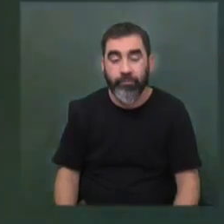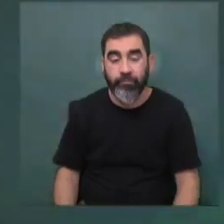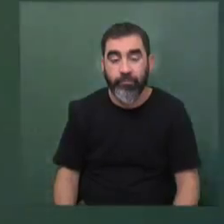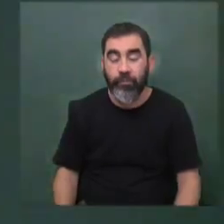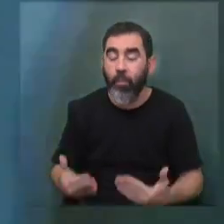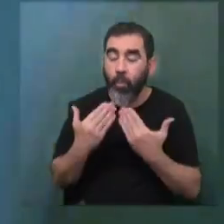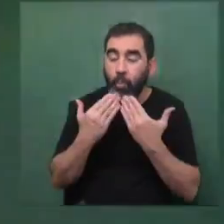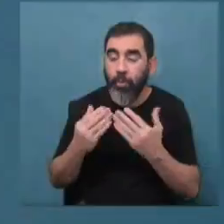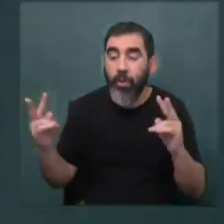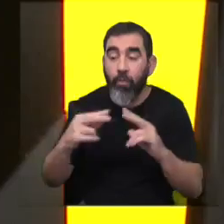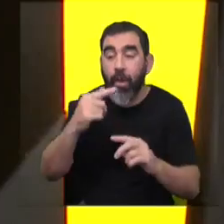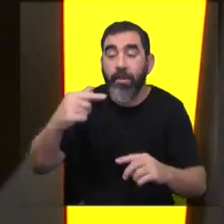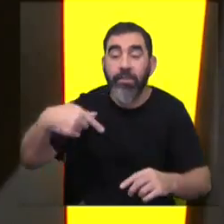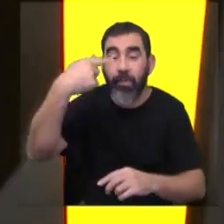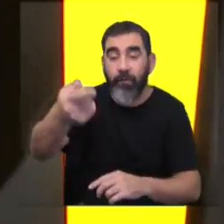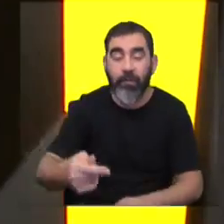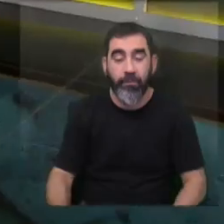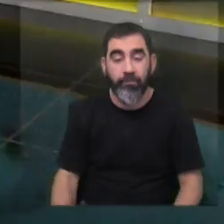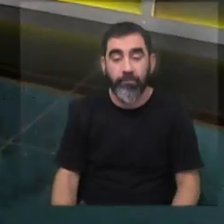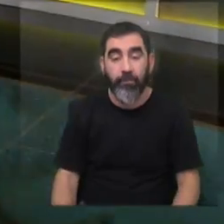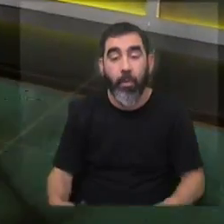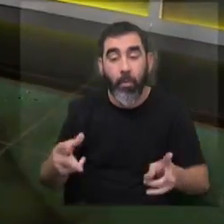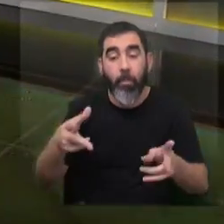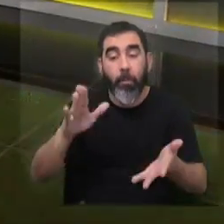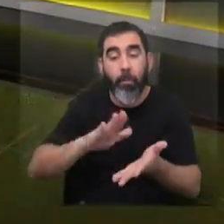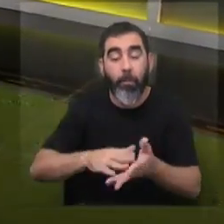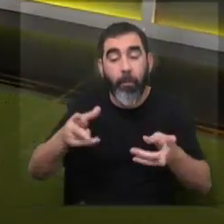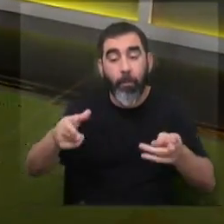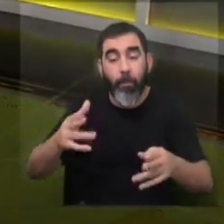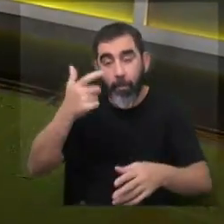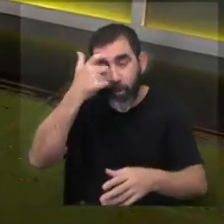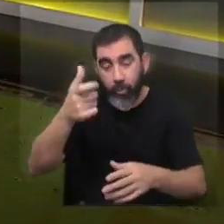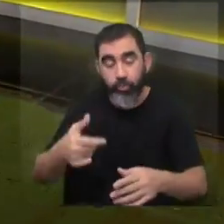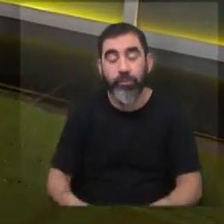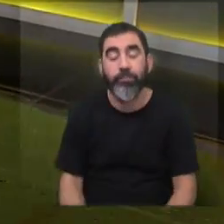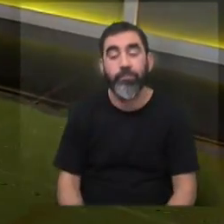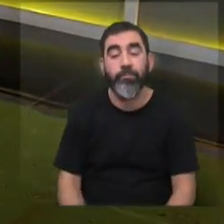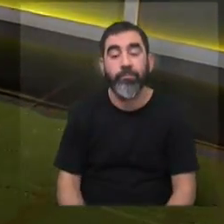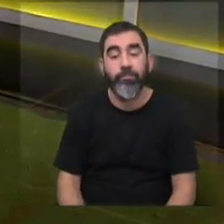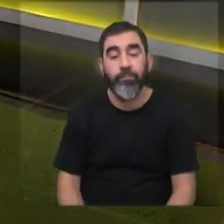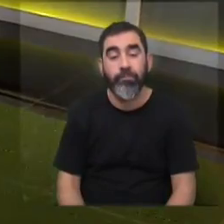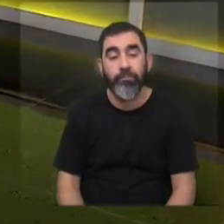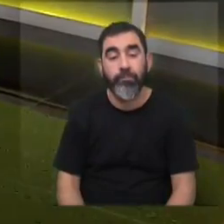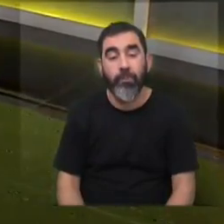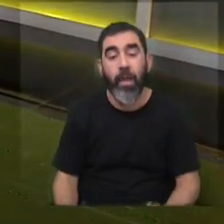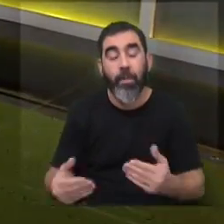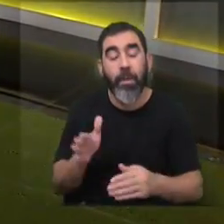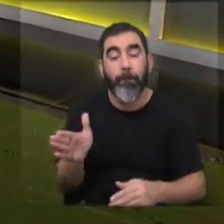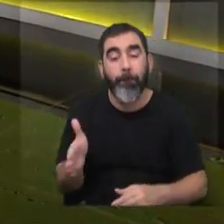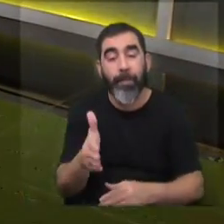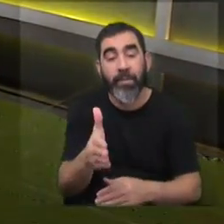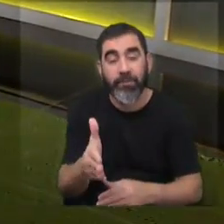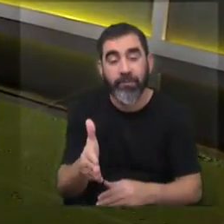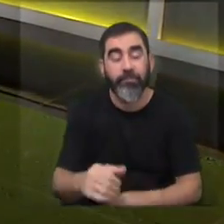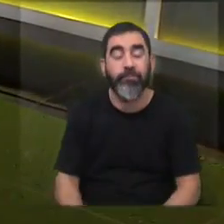muchas gracias. Nos vemos la semana que viene. Hasta la semana que viene. Nueva pausa en Sobre Ciencia aquí en TV Ciudad. Ya volvemos para hablar de los peces que vienen